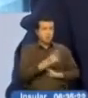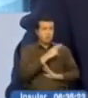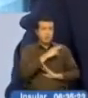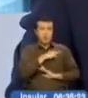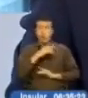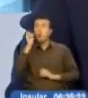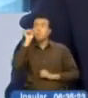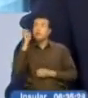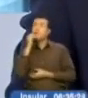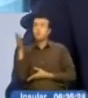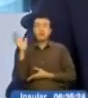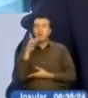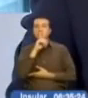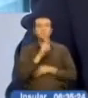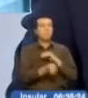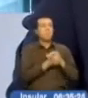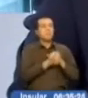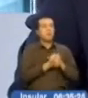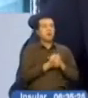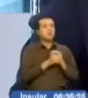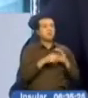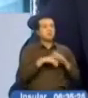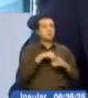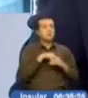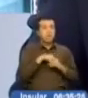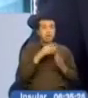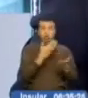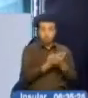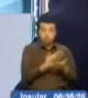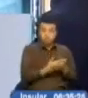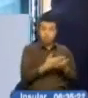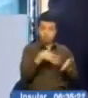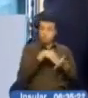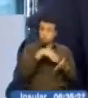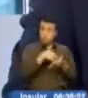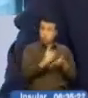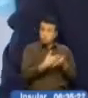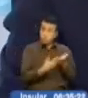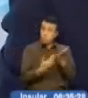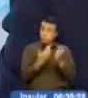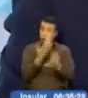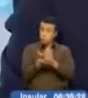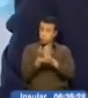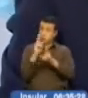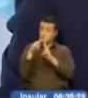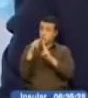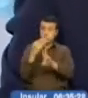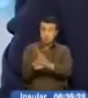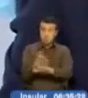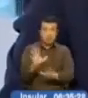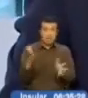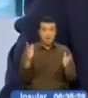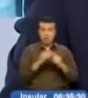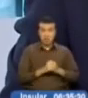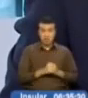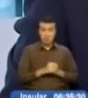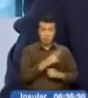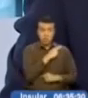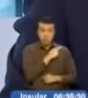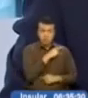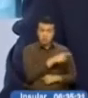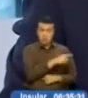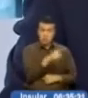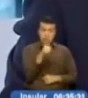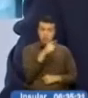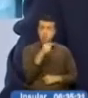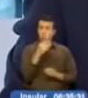sale a opinar. La academia no sale a presentar estudios y plantear soluciones alternativas. La academia no sale a